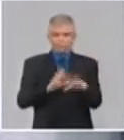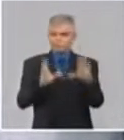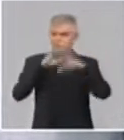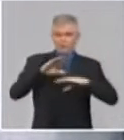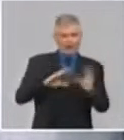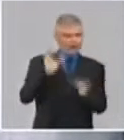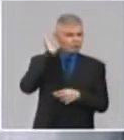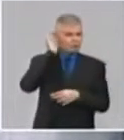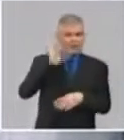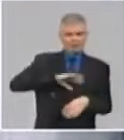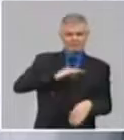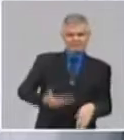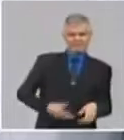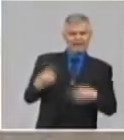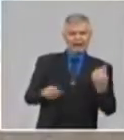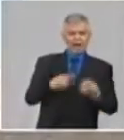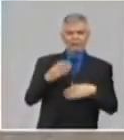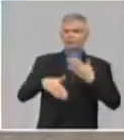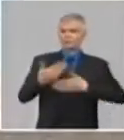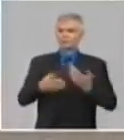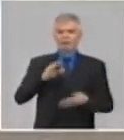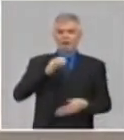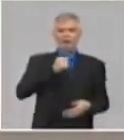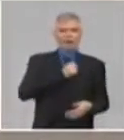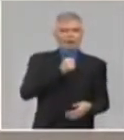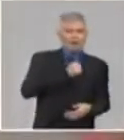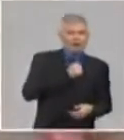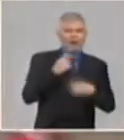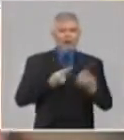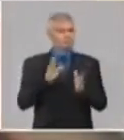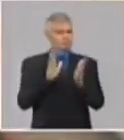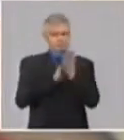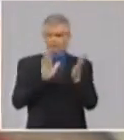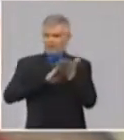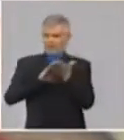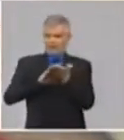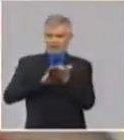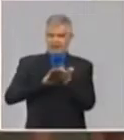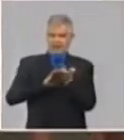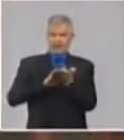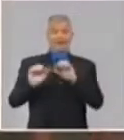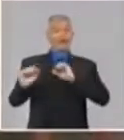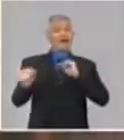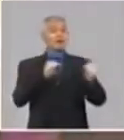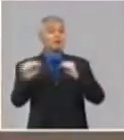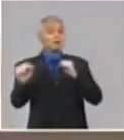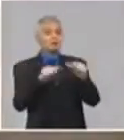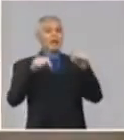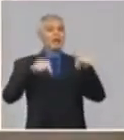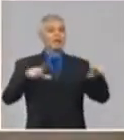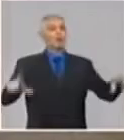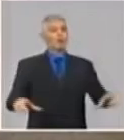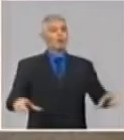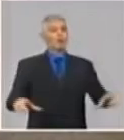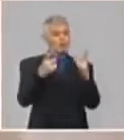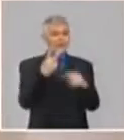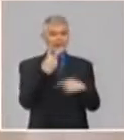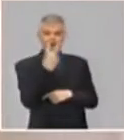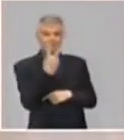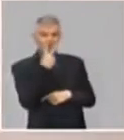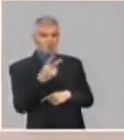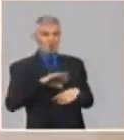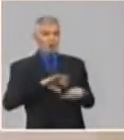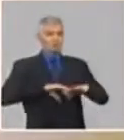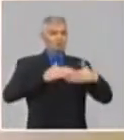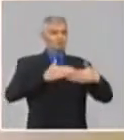embarazada con ningún síntoma respiratorio a pesar de las regulaciones aquí se cumple con el programa de atención a las embarazadas